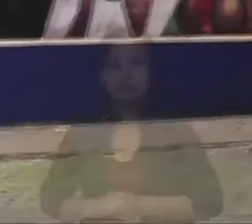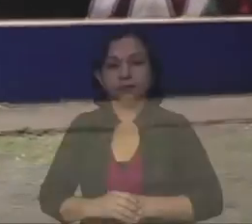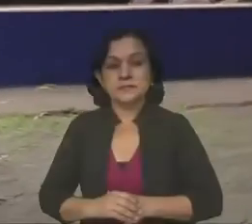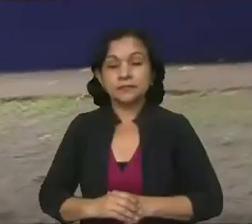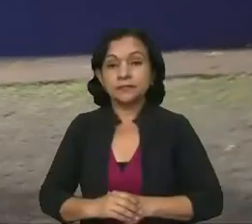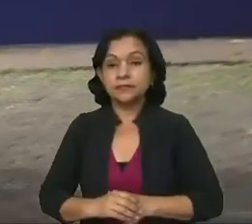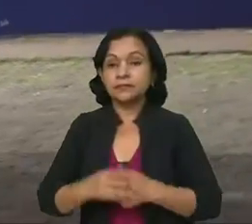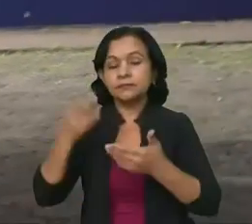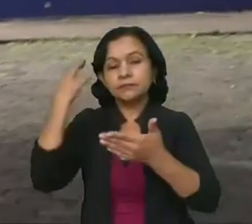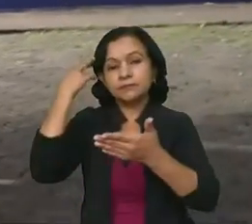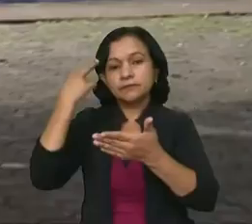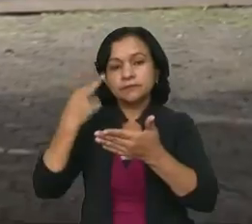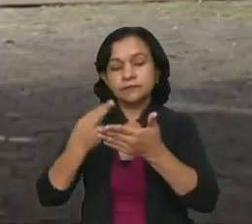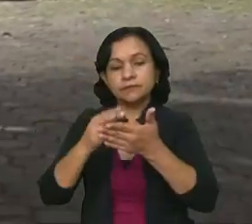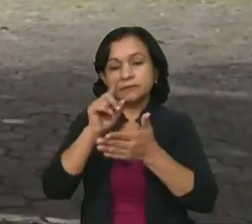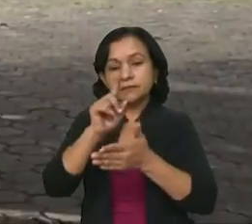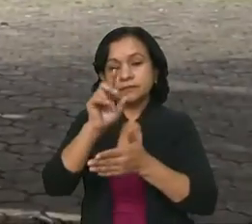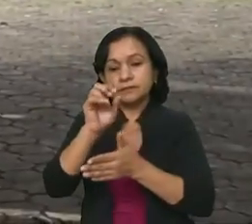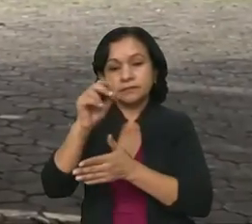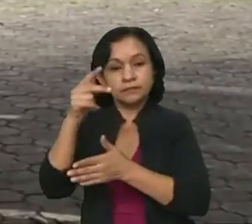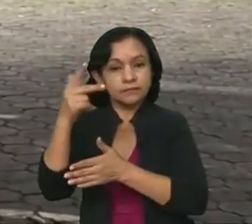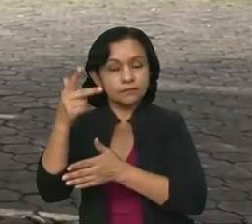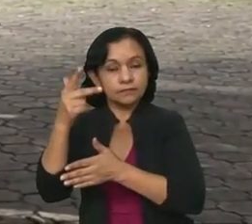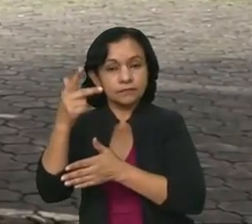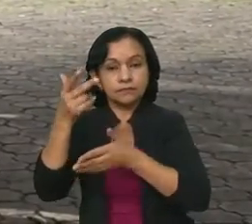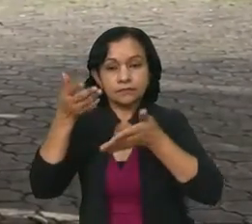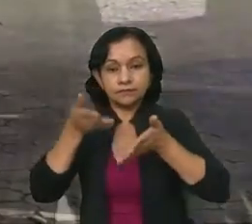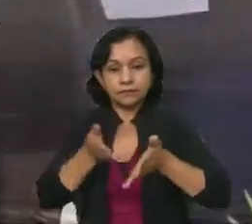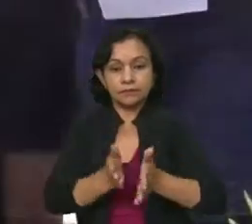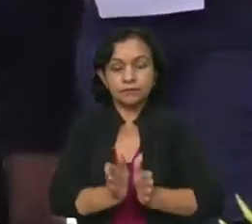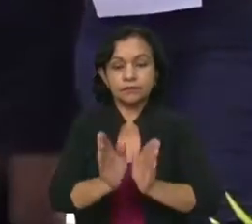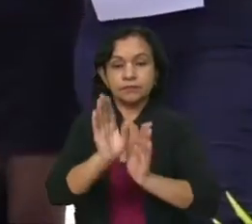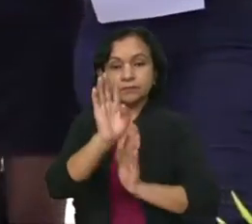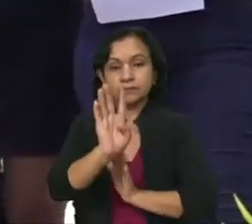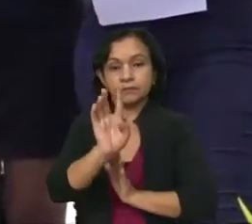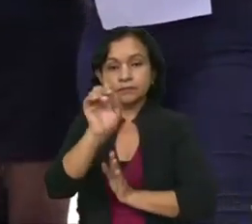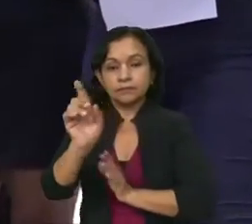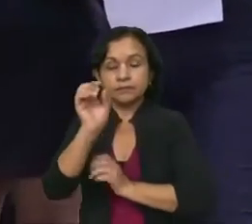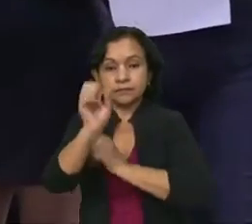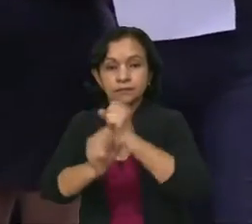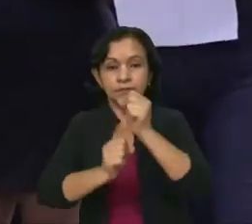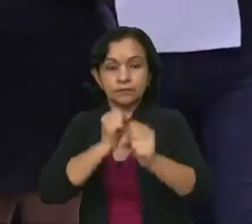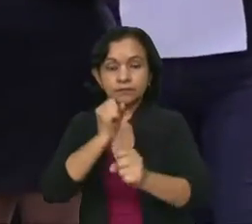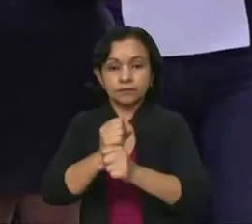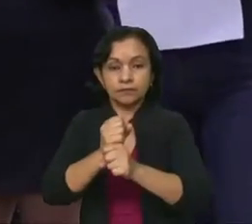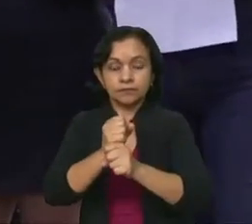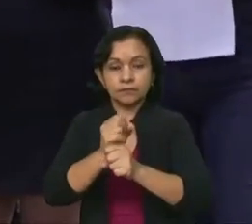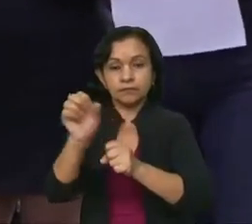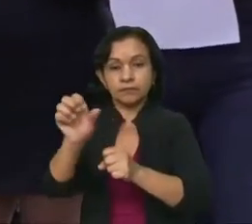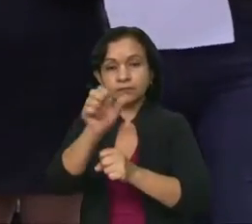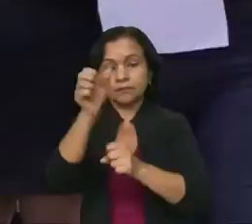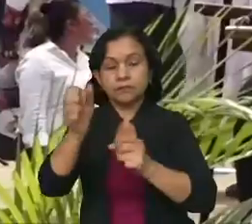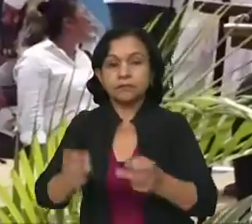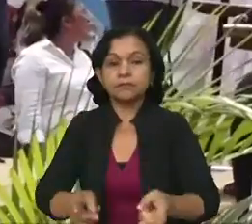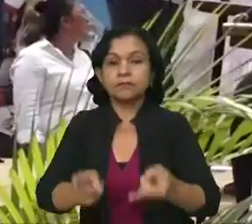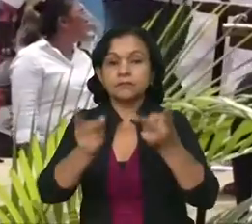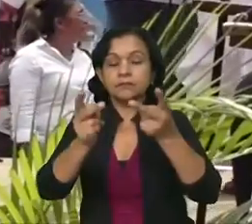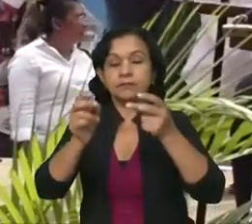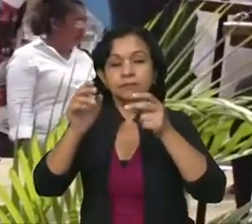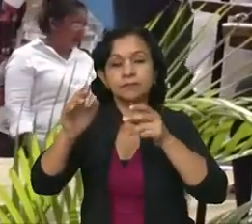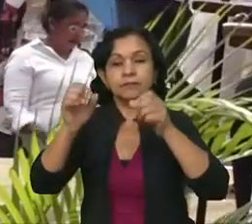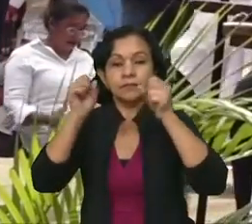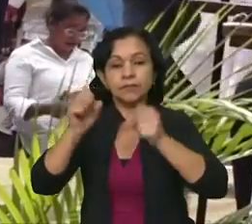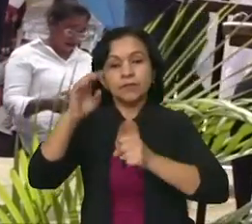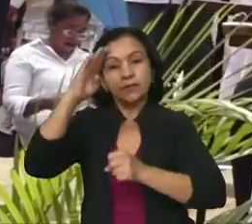En conmemoración al 108 aniversario del natalicio y el 41 aniversario del tránsito a otro plano de vida del general